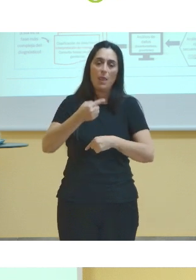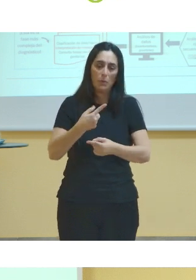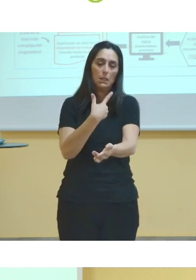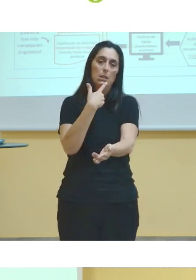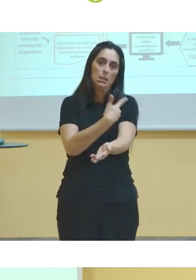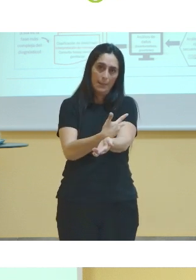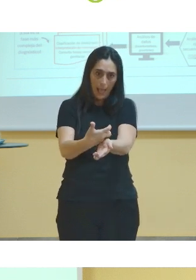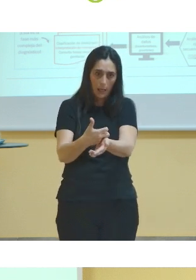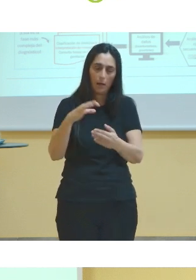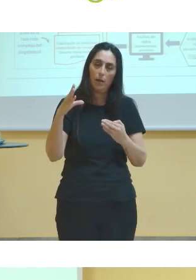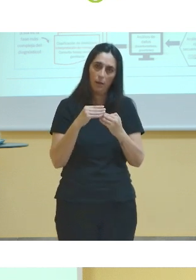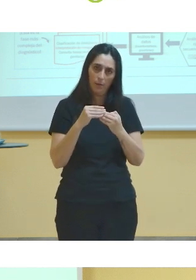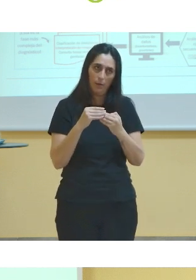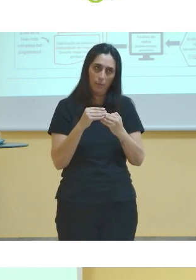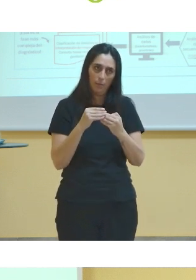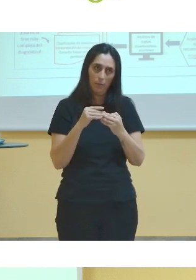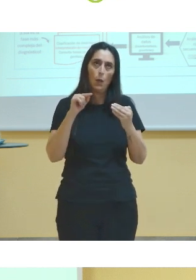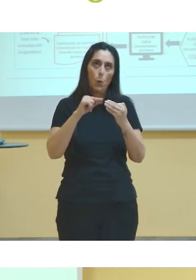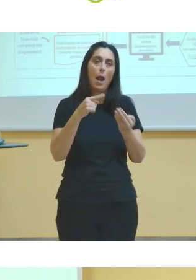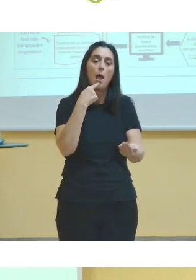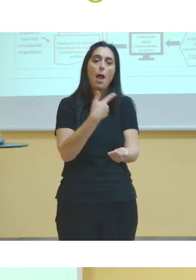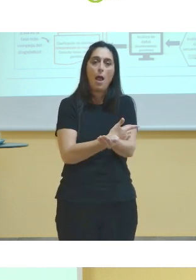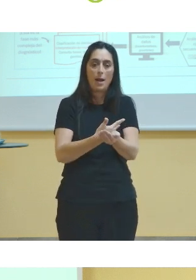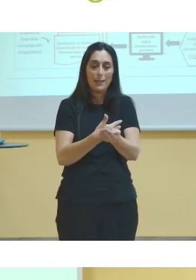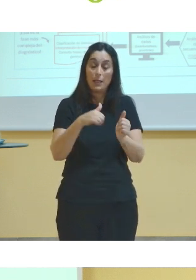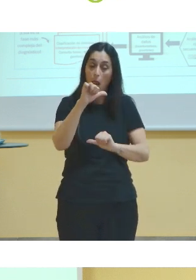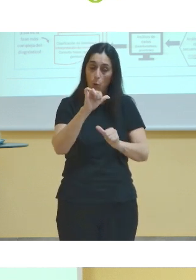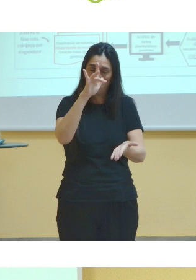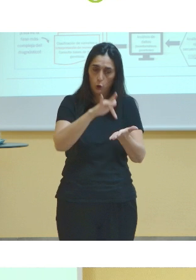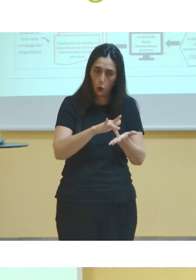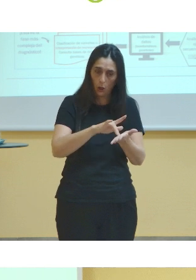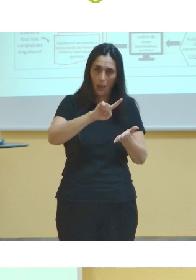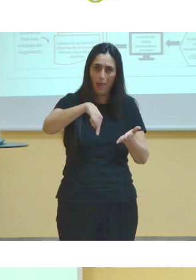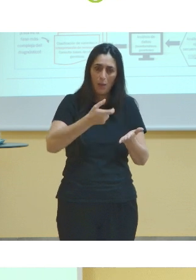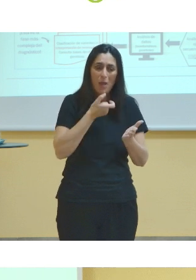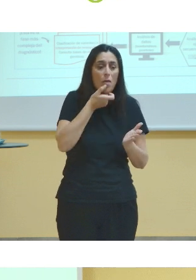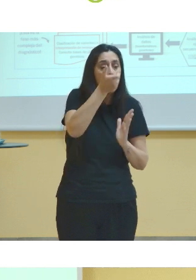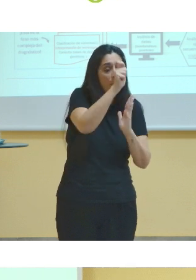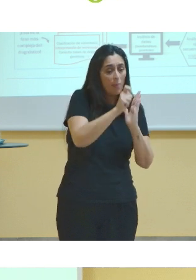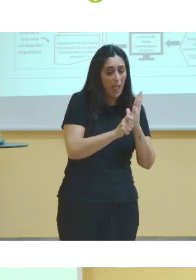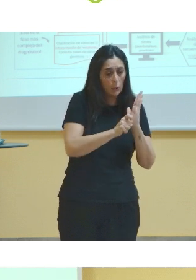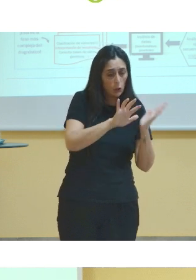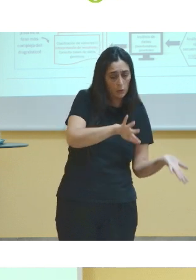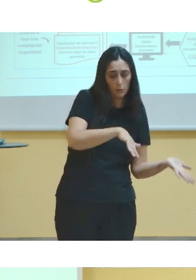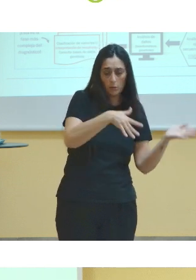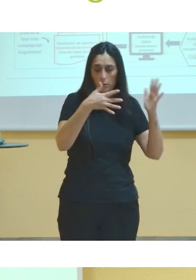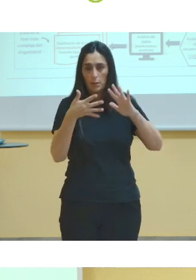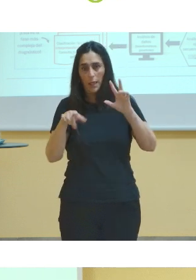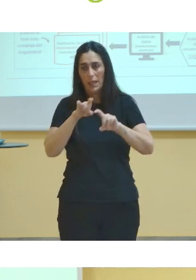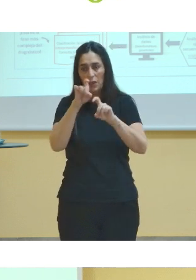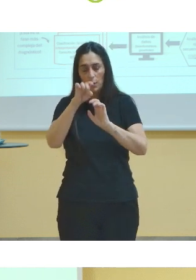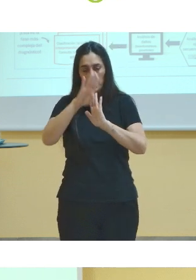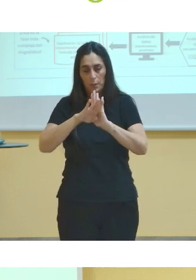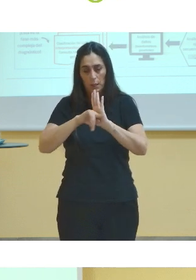sangre al paciente, hay que hacer ese análisis genético en el laboratorio. Luego hay que pasar todos esos datos a unos programas informáticos que